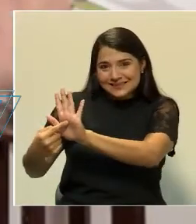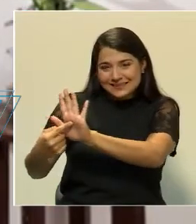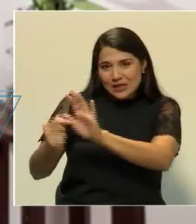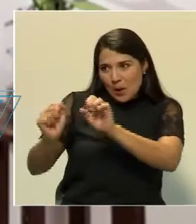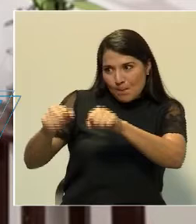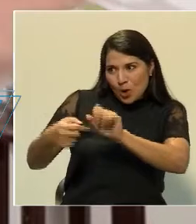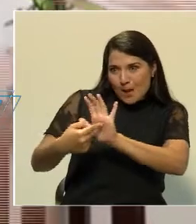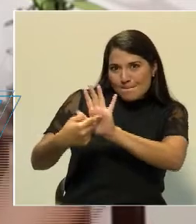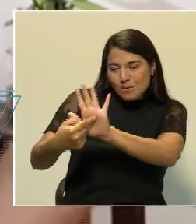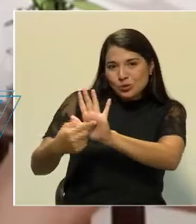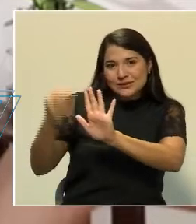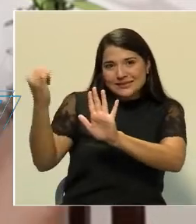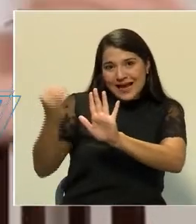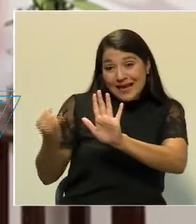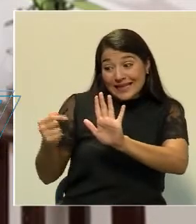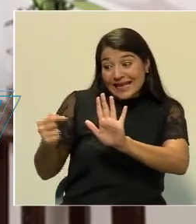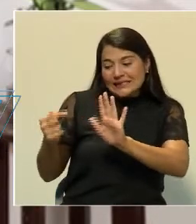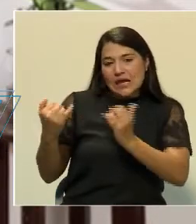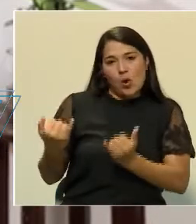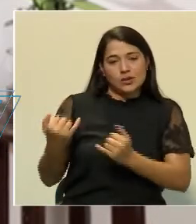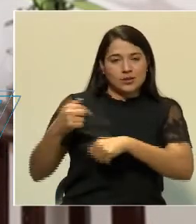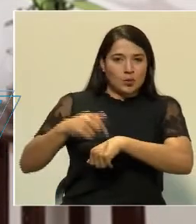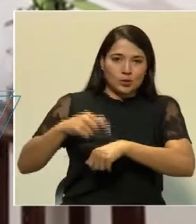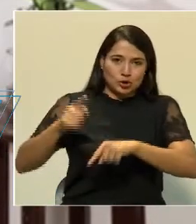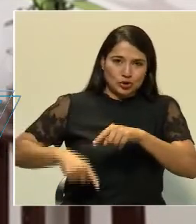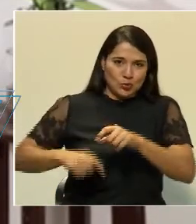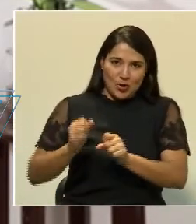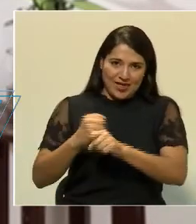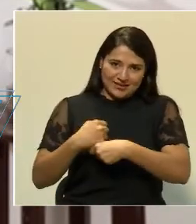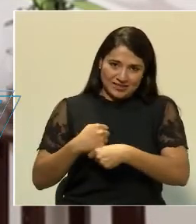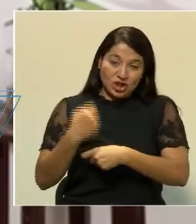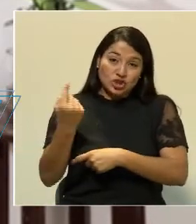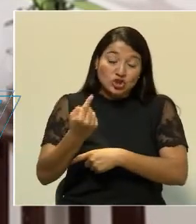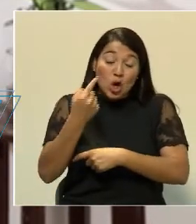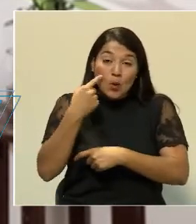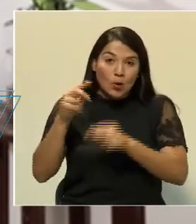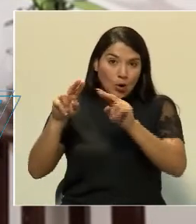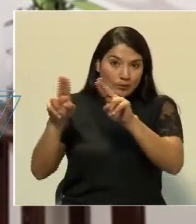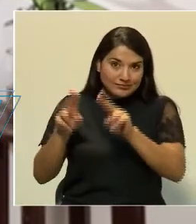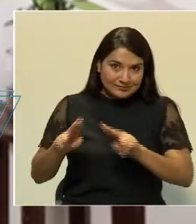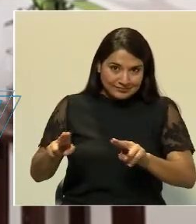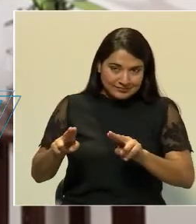en escena son las que en este momento no se pueden hacer si no son de forma virtual.